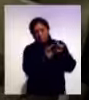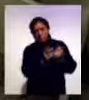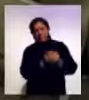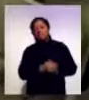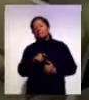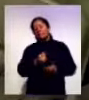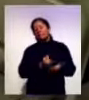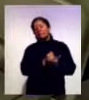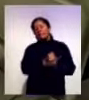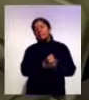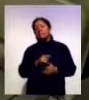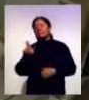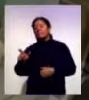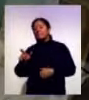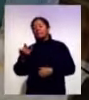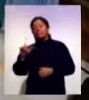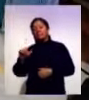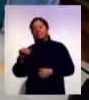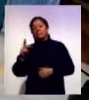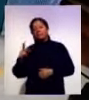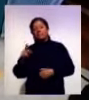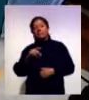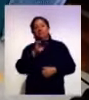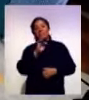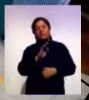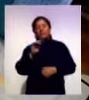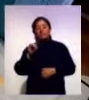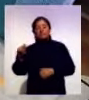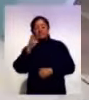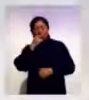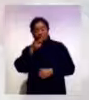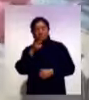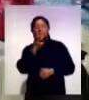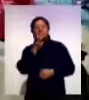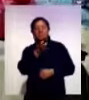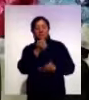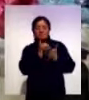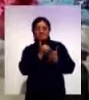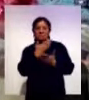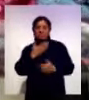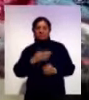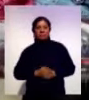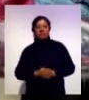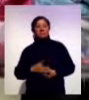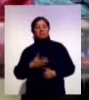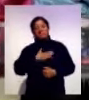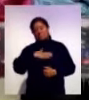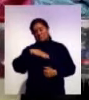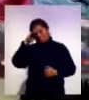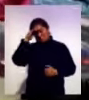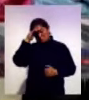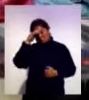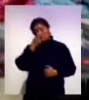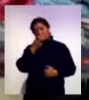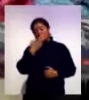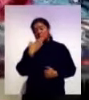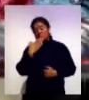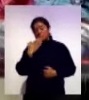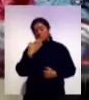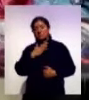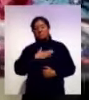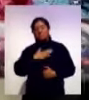Pérez coincidieron que donar sangre es una forma de ayudar a quien lo necesita. Considero que es una muy buena acción que estamos